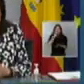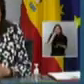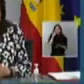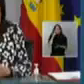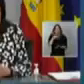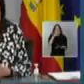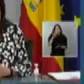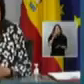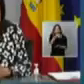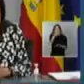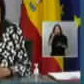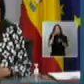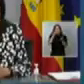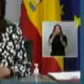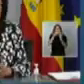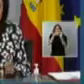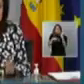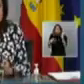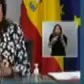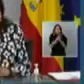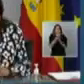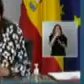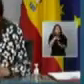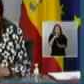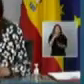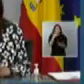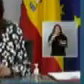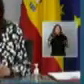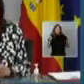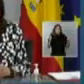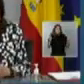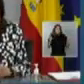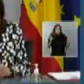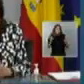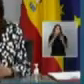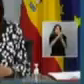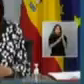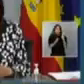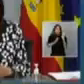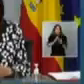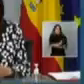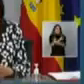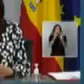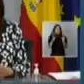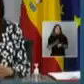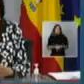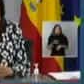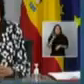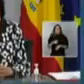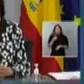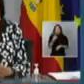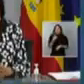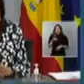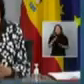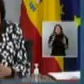opiniones. Quienes creen que no podrían hacer menos uso de su coche y hacer más uso del transporte público, incluso tampoco aminorar esa velocidad. Y quienes dicen